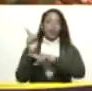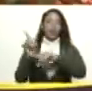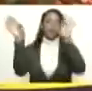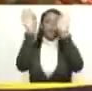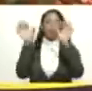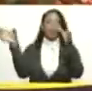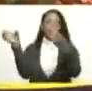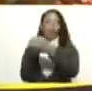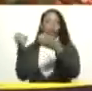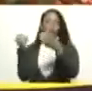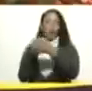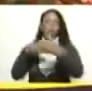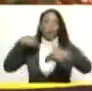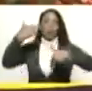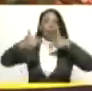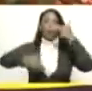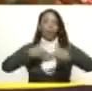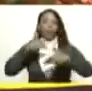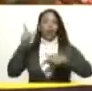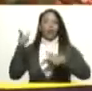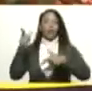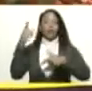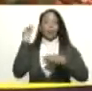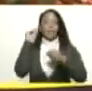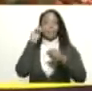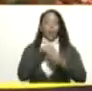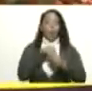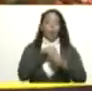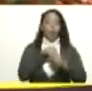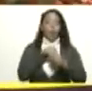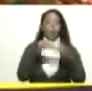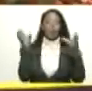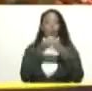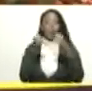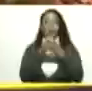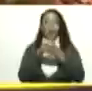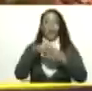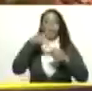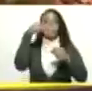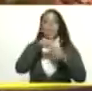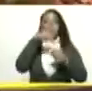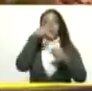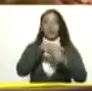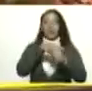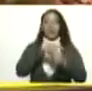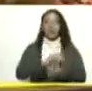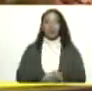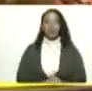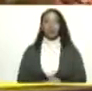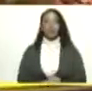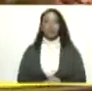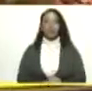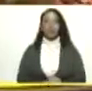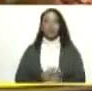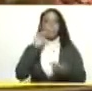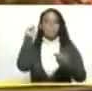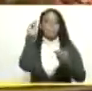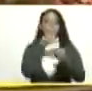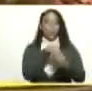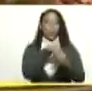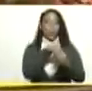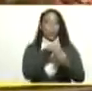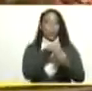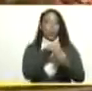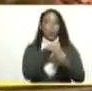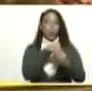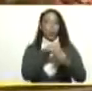mafias que se incrustaron en el cuerpo de PDVSA, que se incrustaron